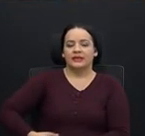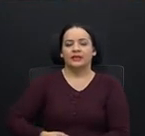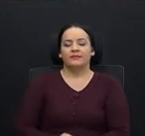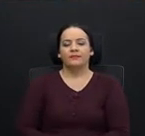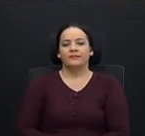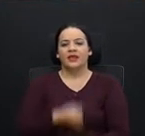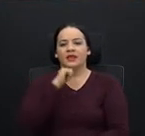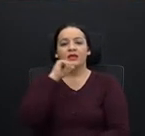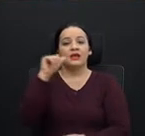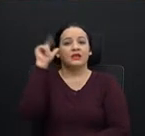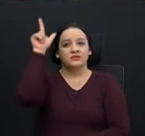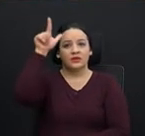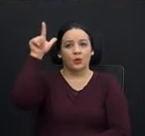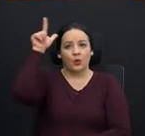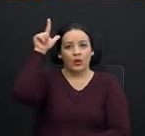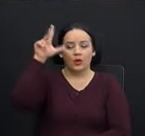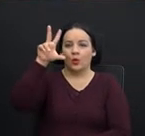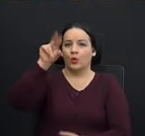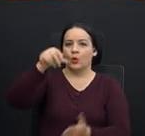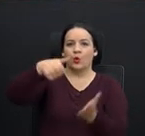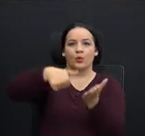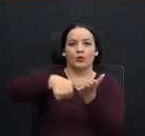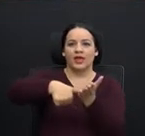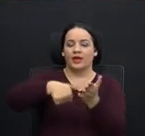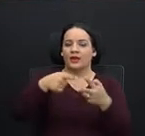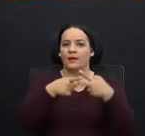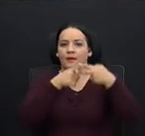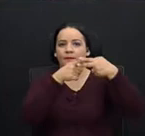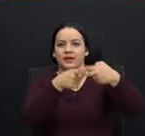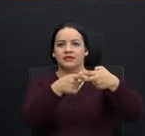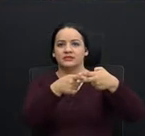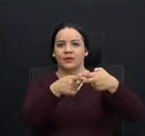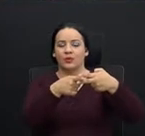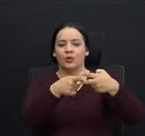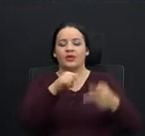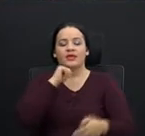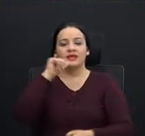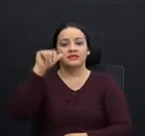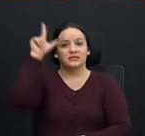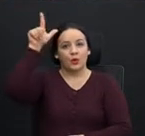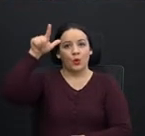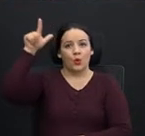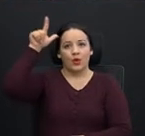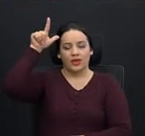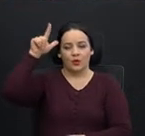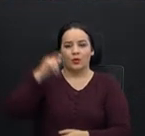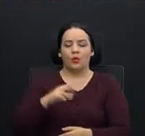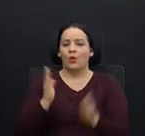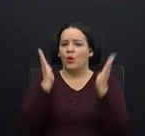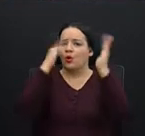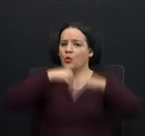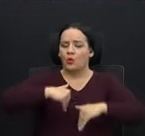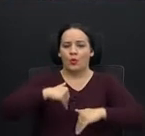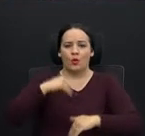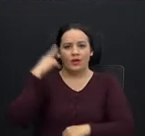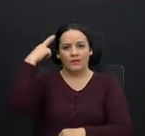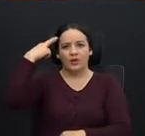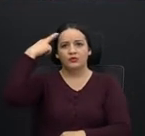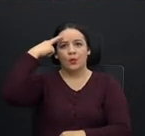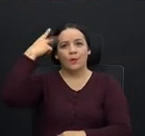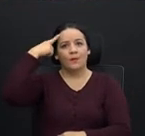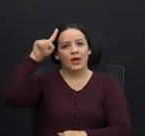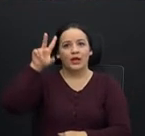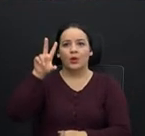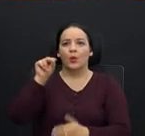Es ilógico no votar este préstamo, es bastante ilógico. No hay razón para no votarlo.